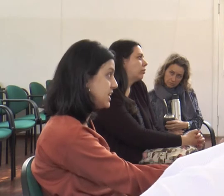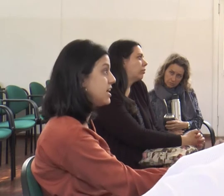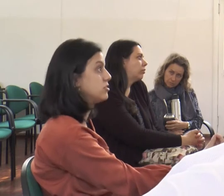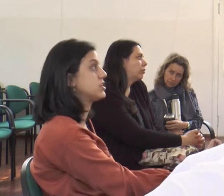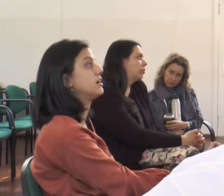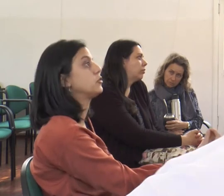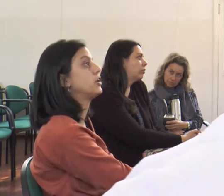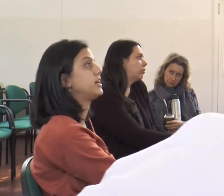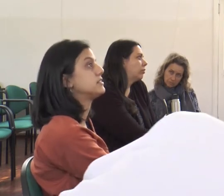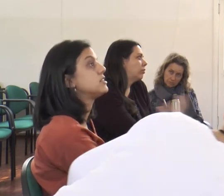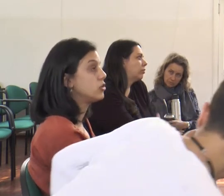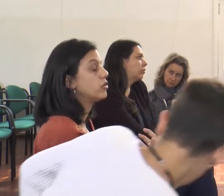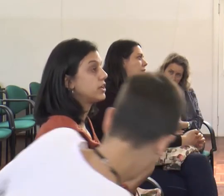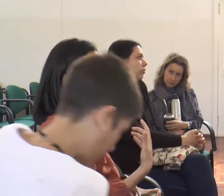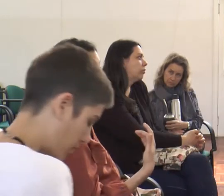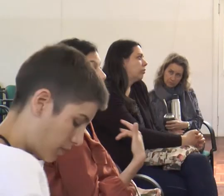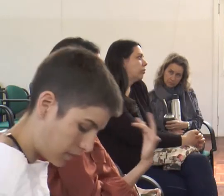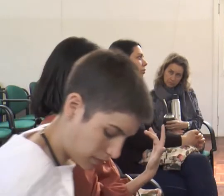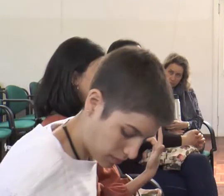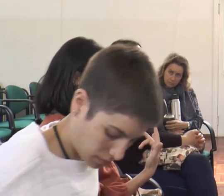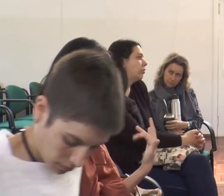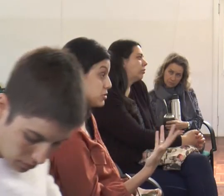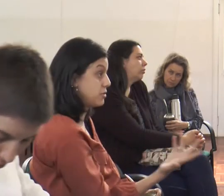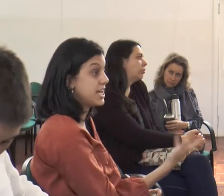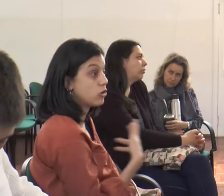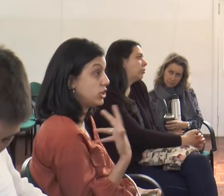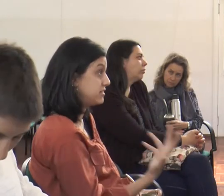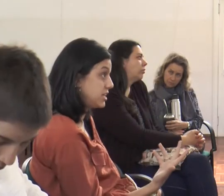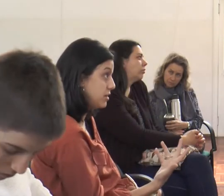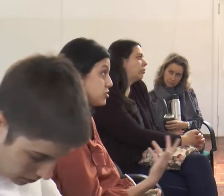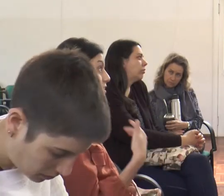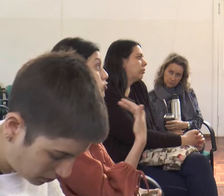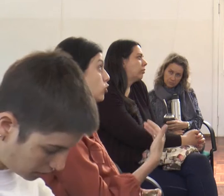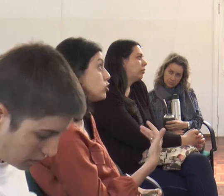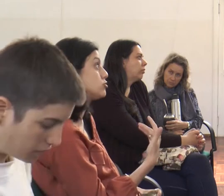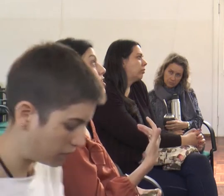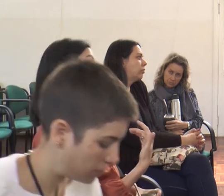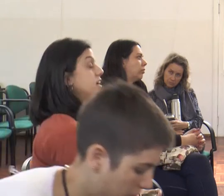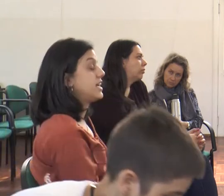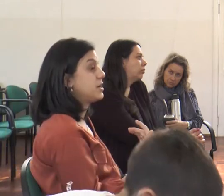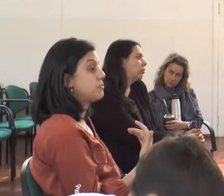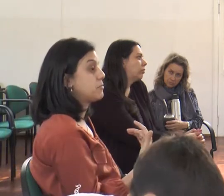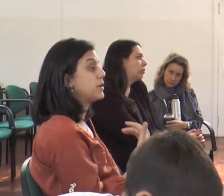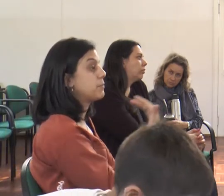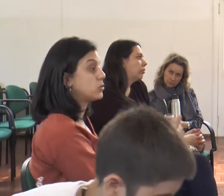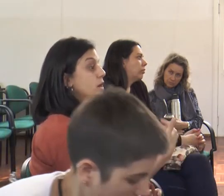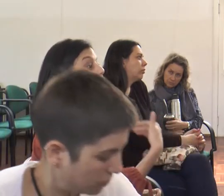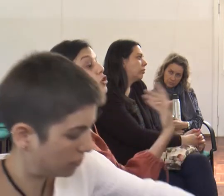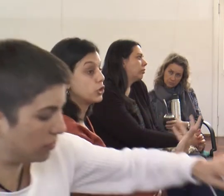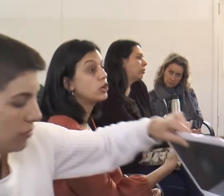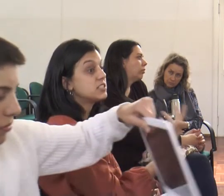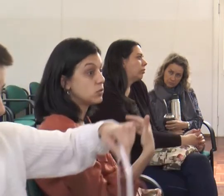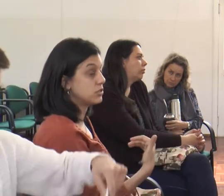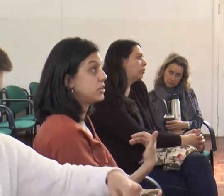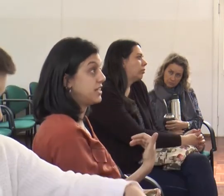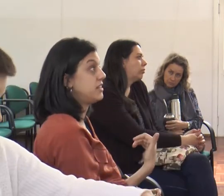que llega, o sea, no, sino que es una responsabilidad colectiva, o sea, todos perpetuamos o